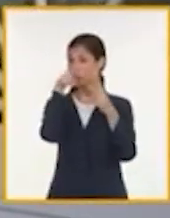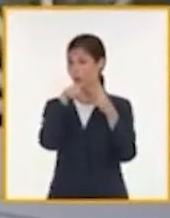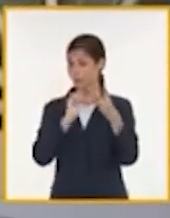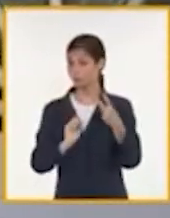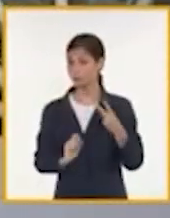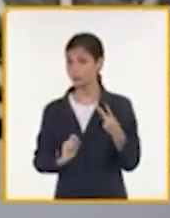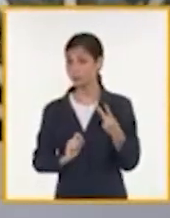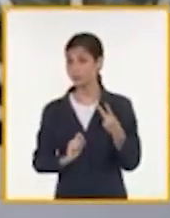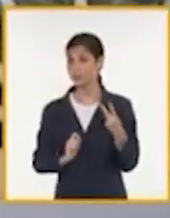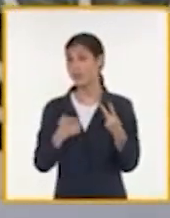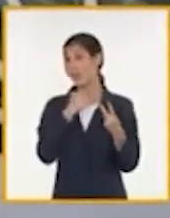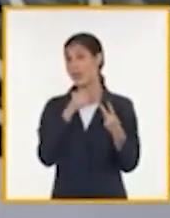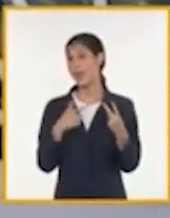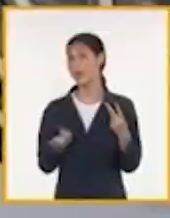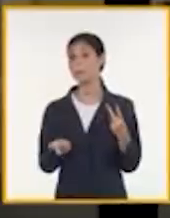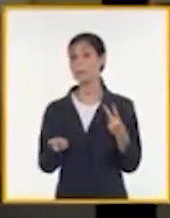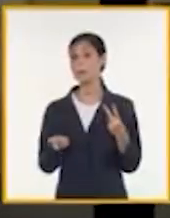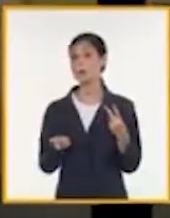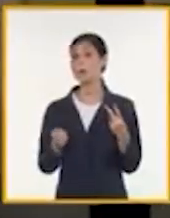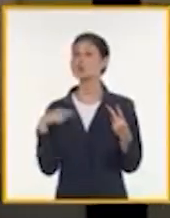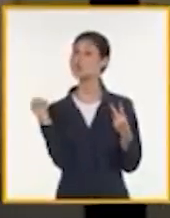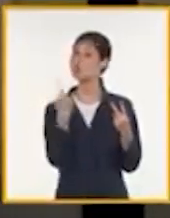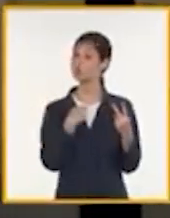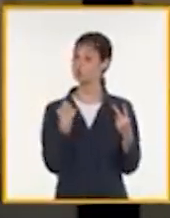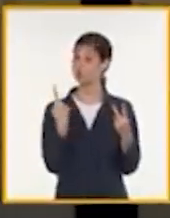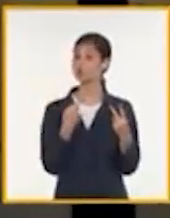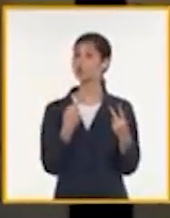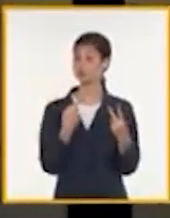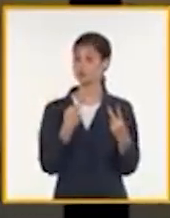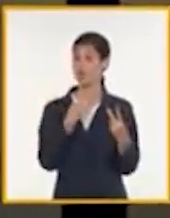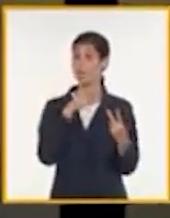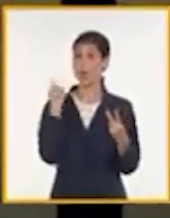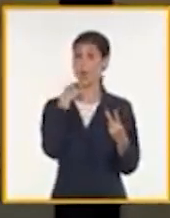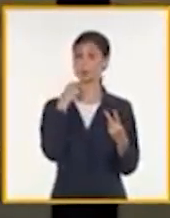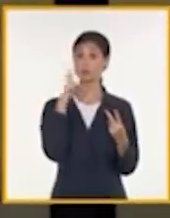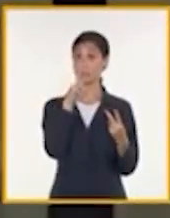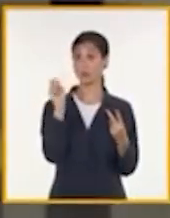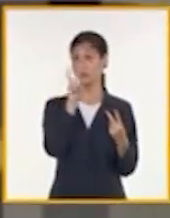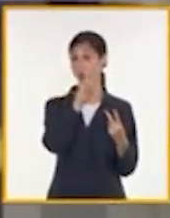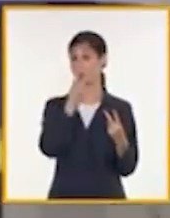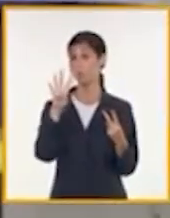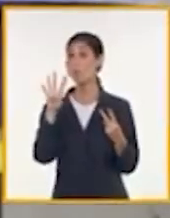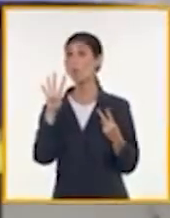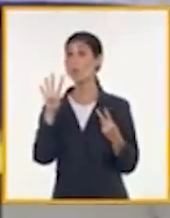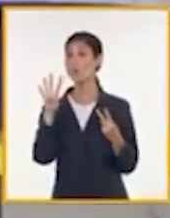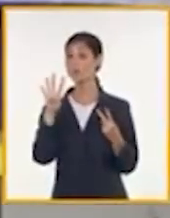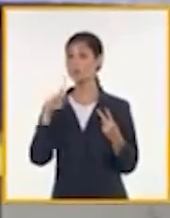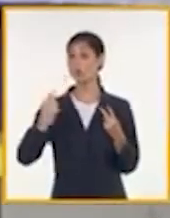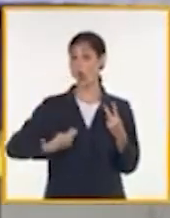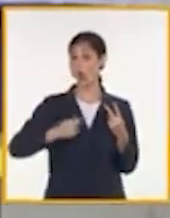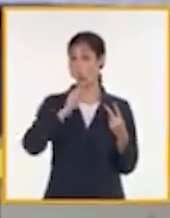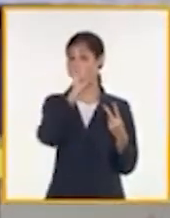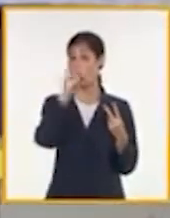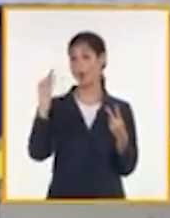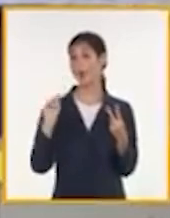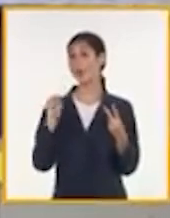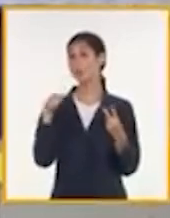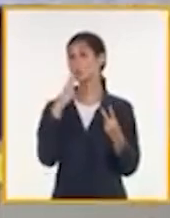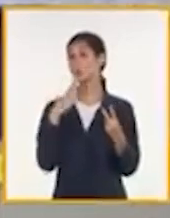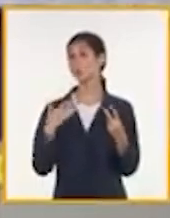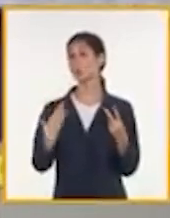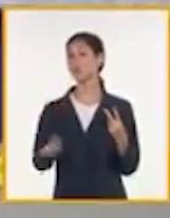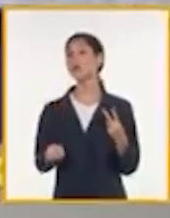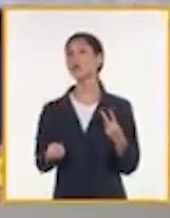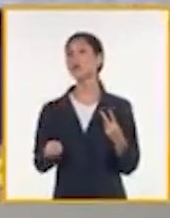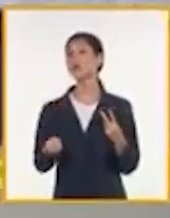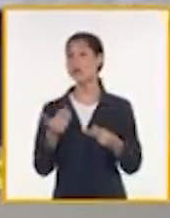de la insistencia nuestra ahora en el 2024 un juez de una corte norteamericana ha declarado al suelto por ese hecho